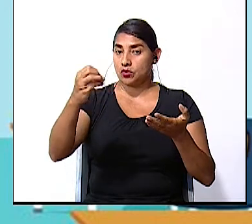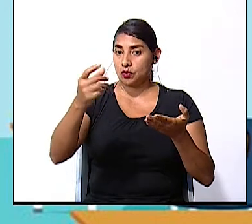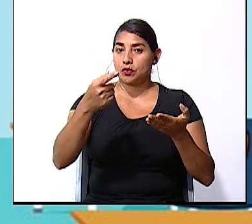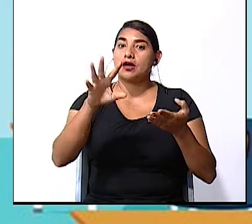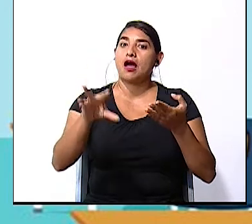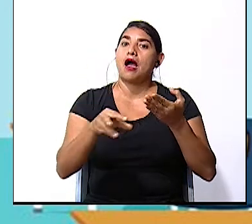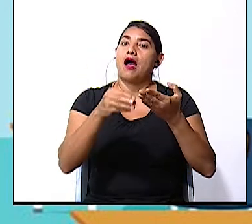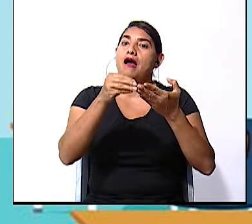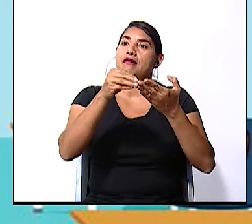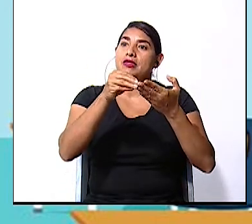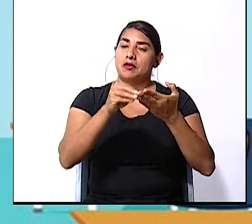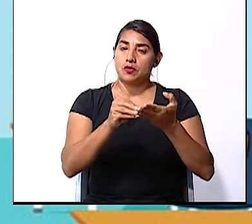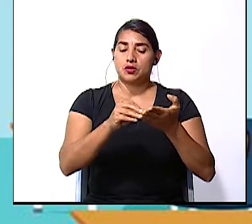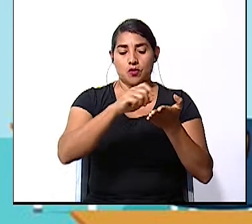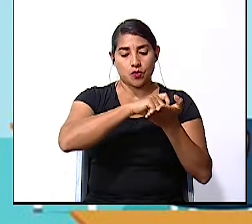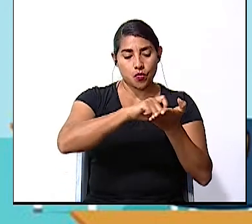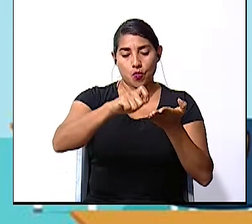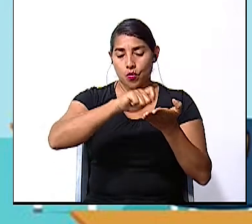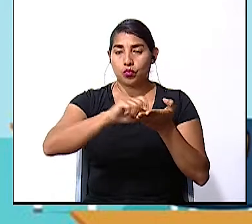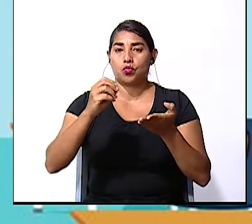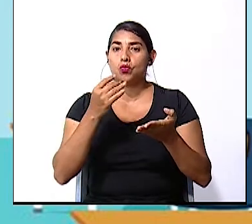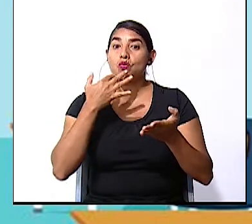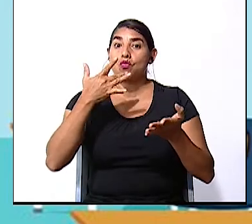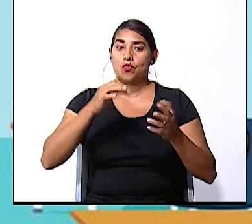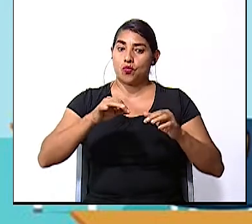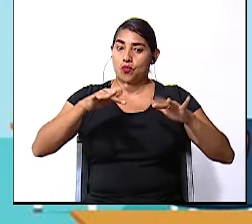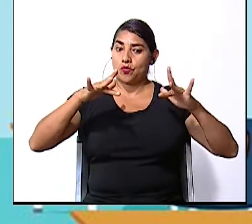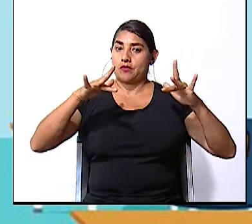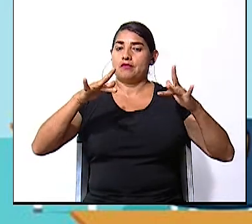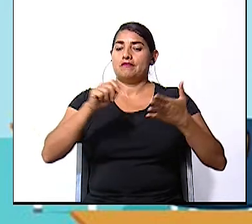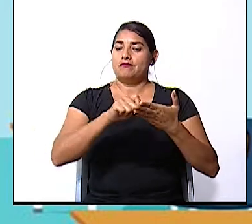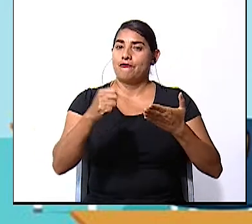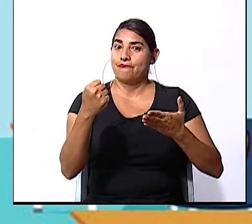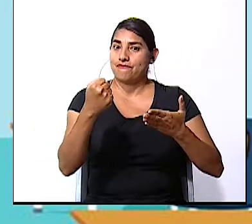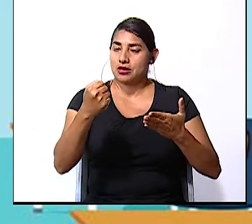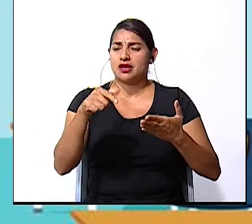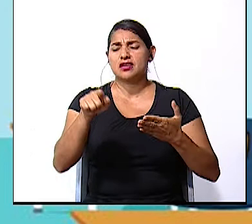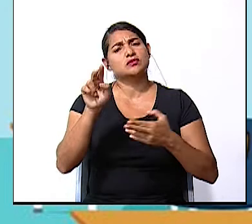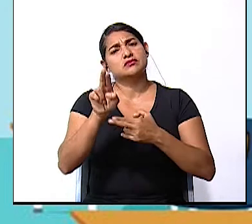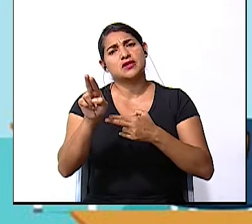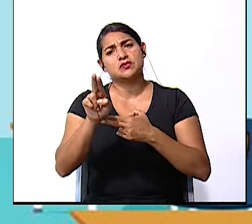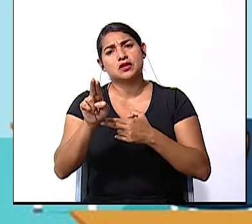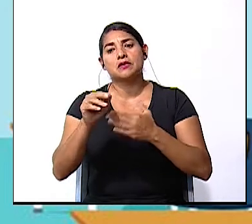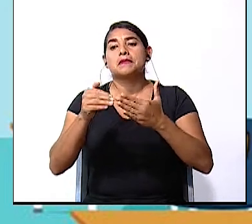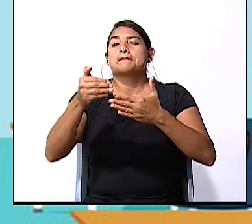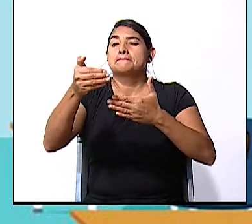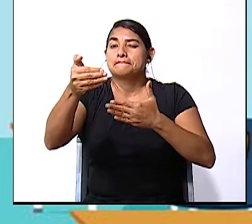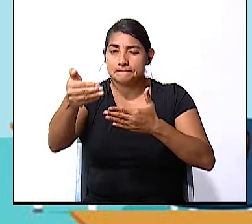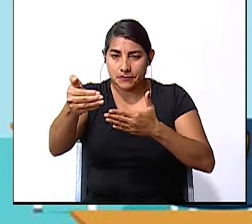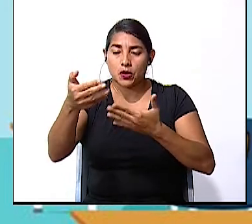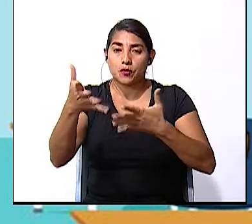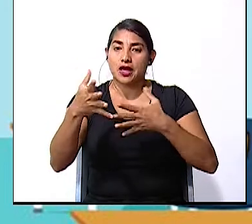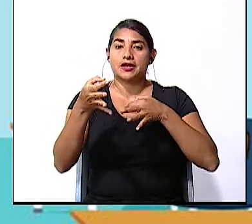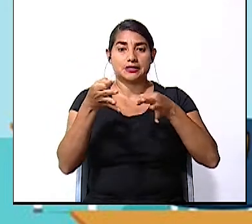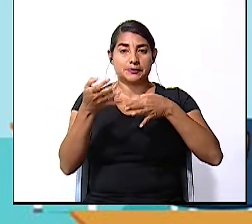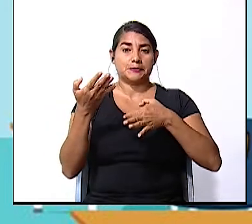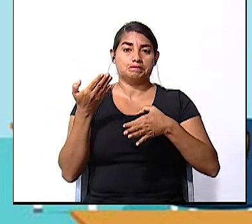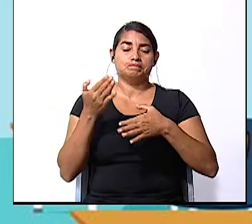y los marcadores también. Esto lo vamos a usar más adelante, como ya les